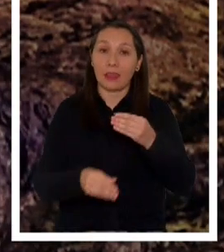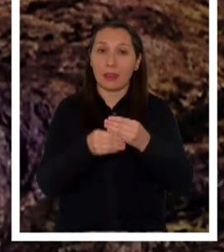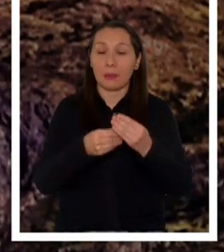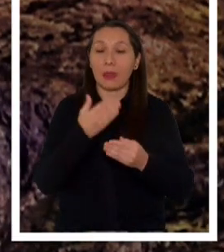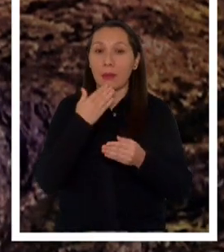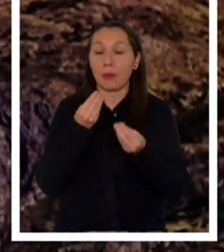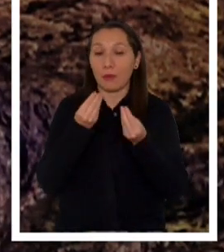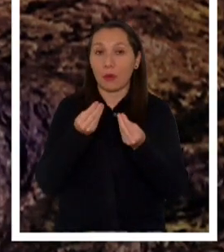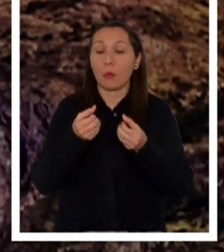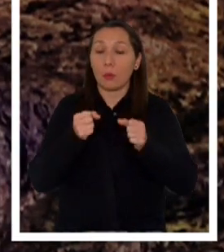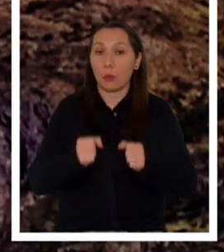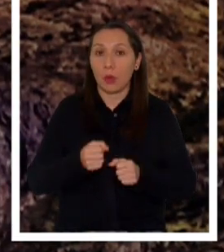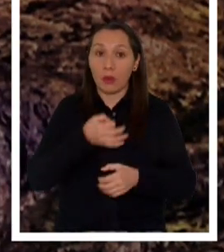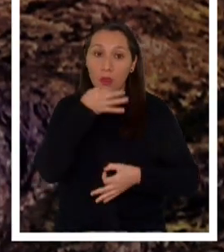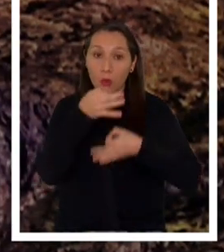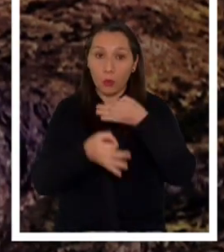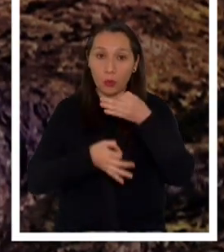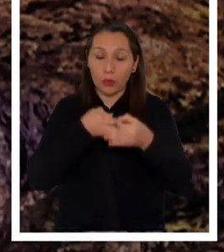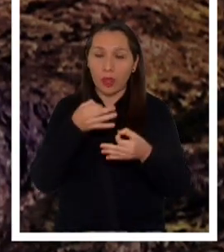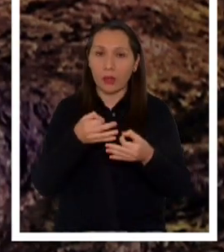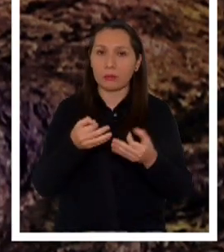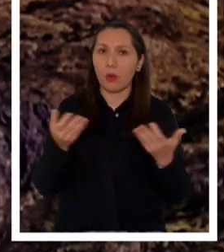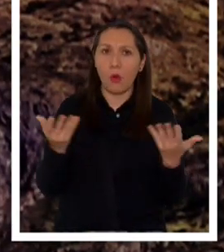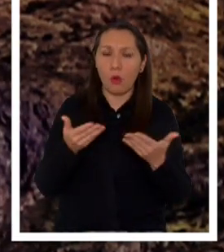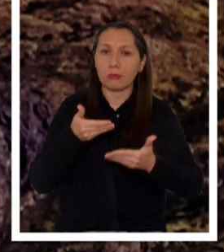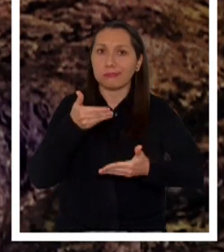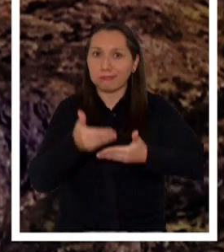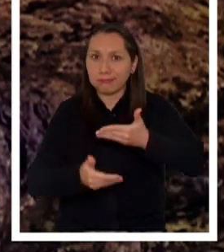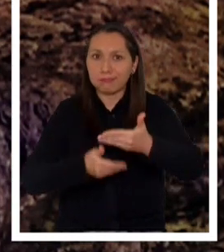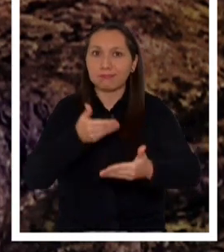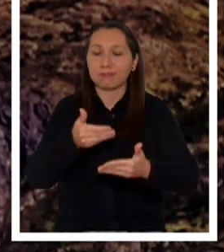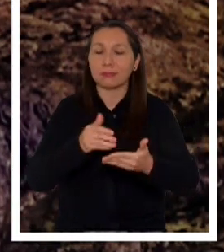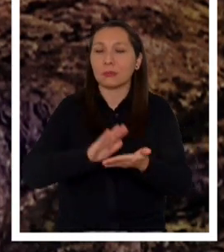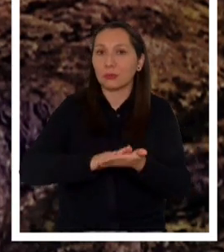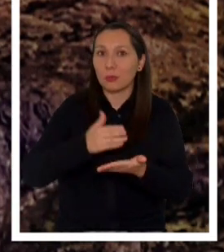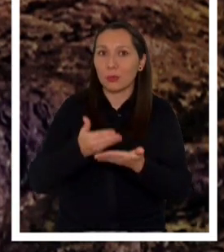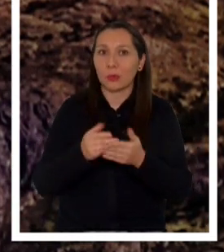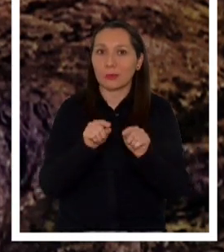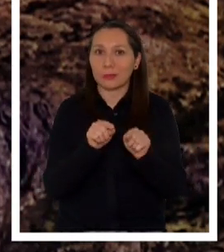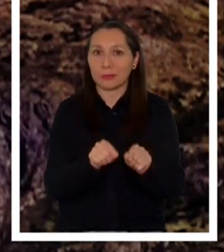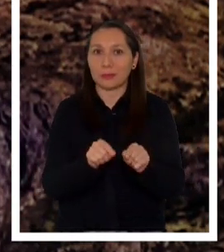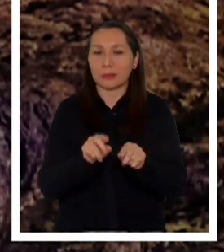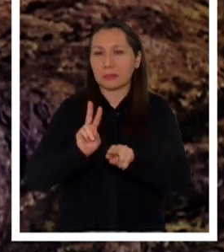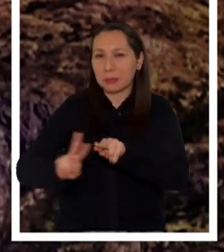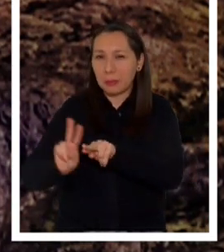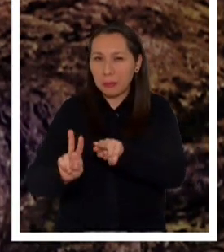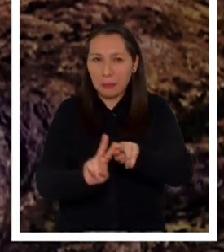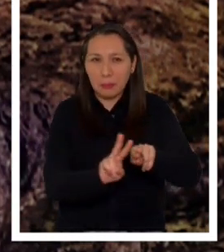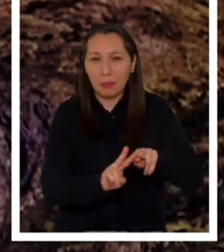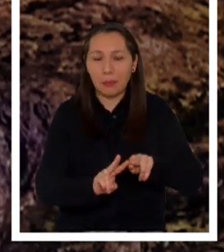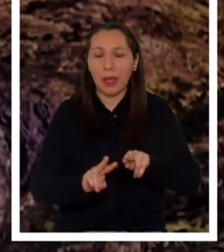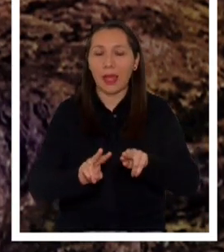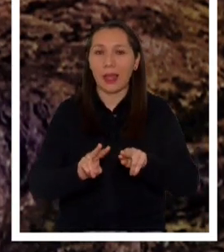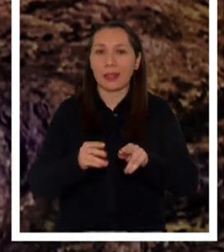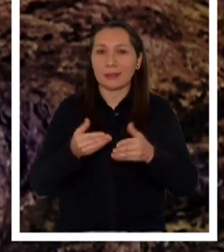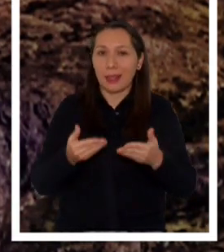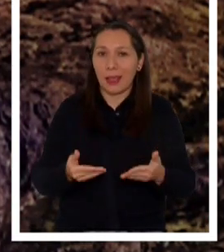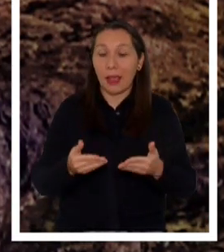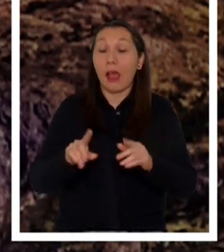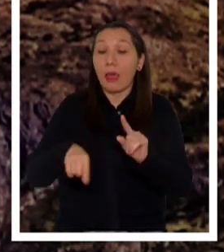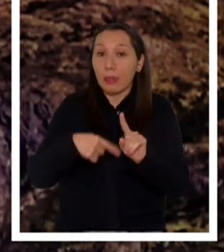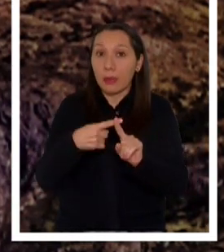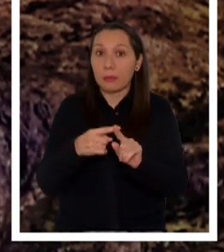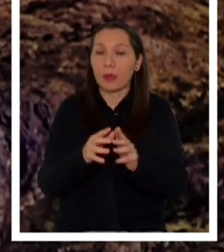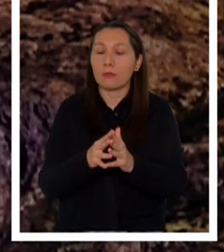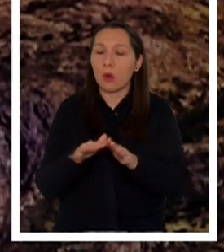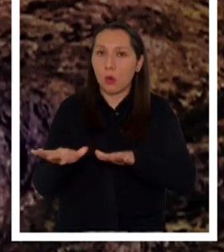bueno poder contarles Cómo va este proceso de avance de preparación este proceso además